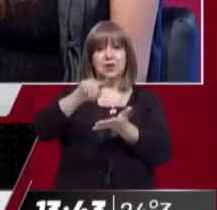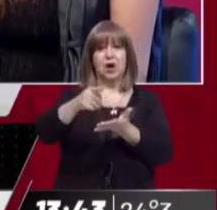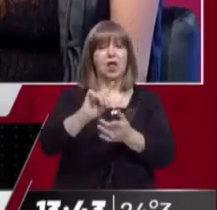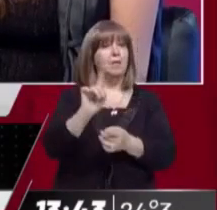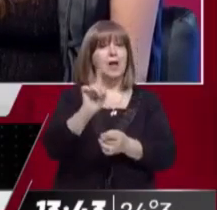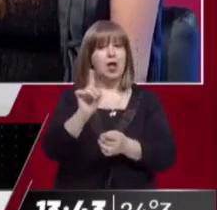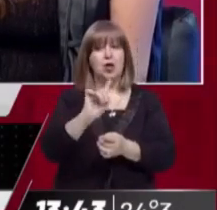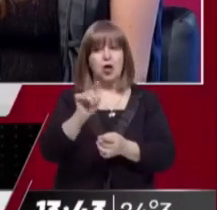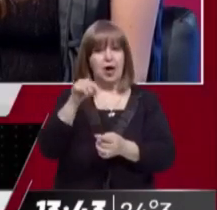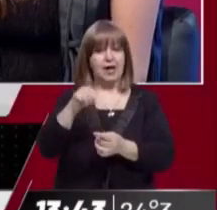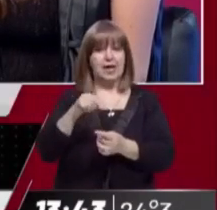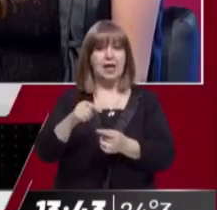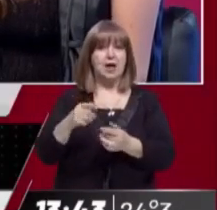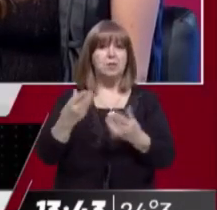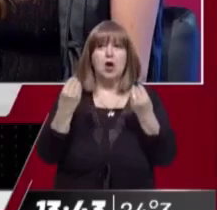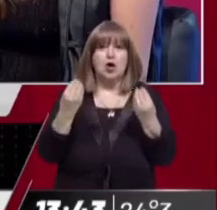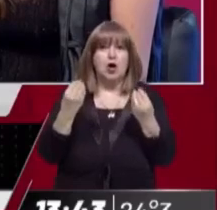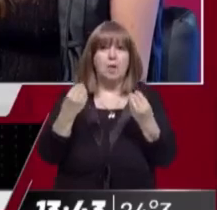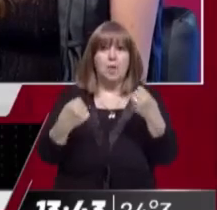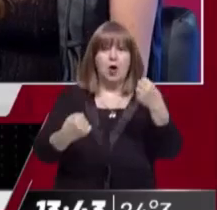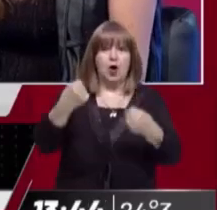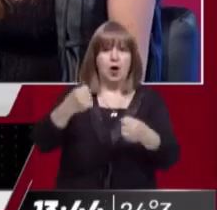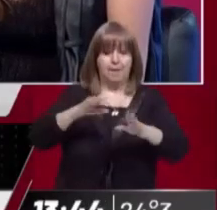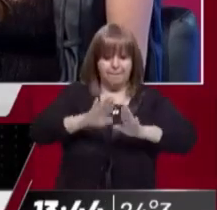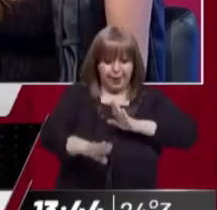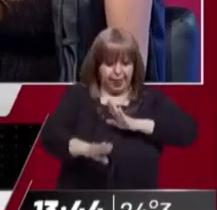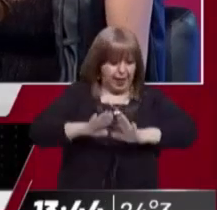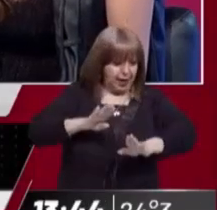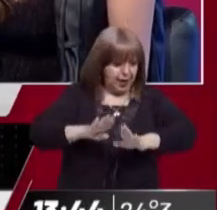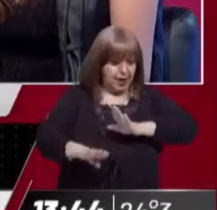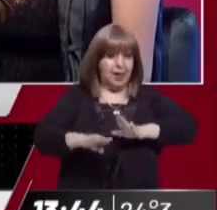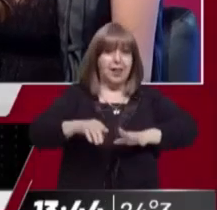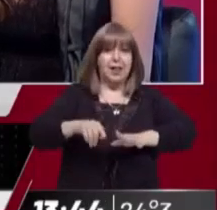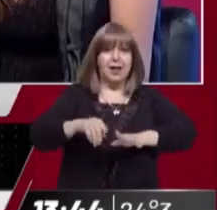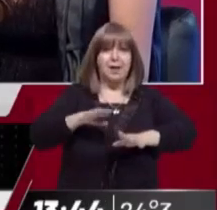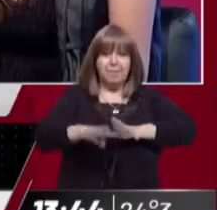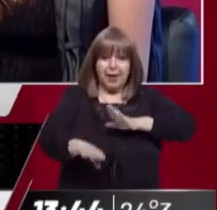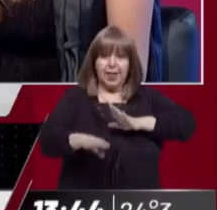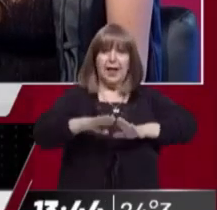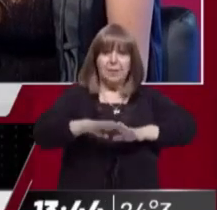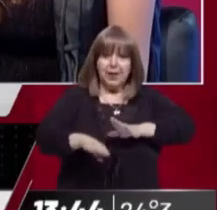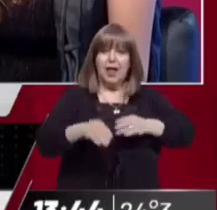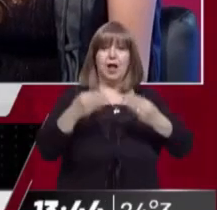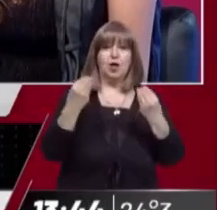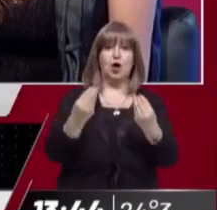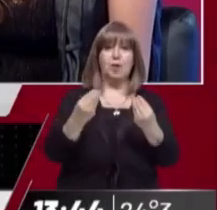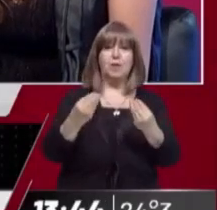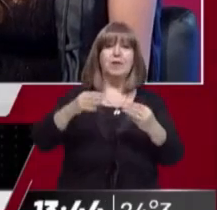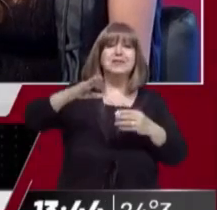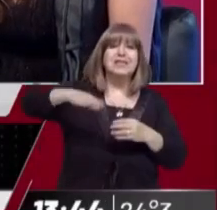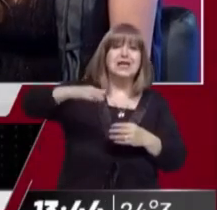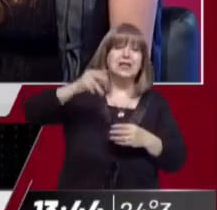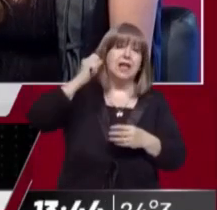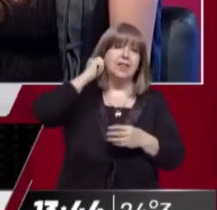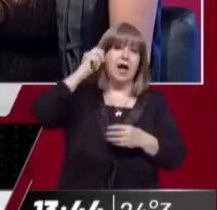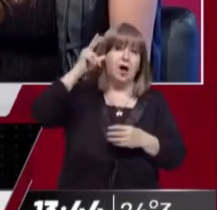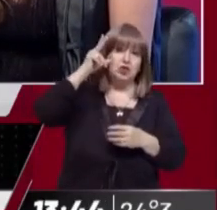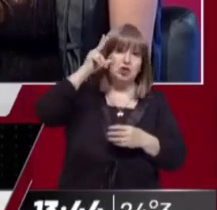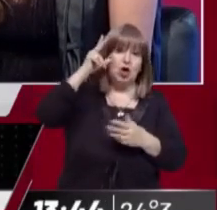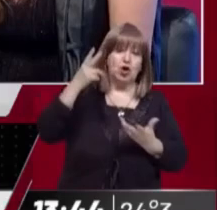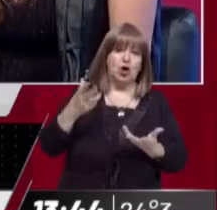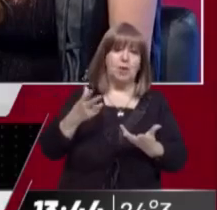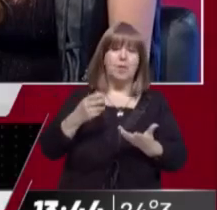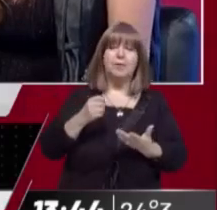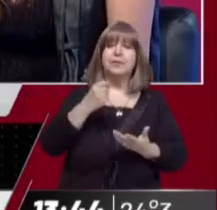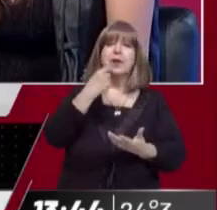parecería ser este el caso no sabemos cómo llegó a los pedales lo único que tení que apretar claro claro es el el acelerador no hubo